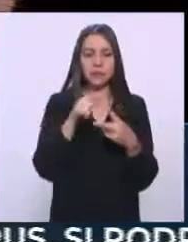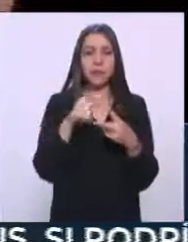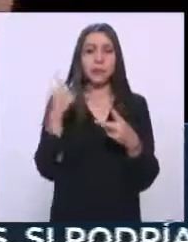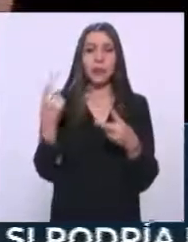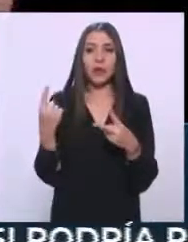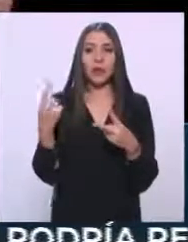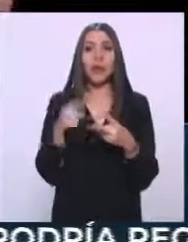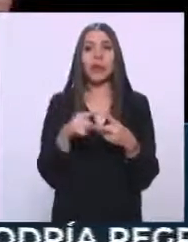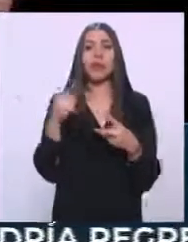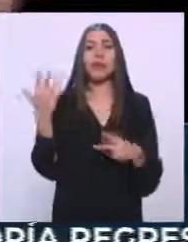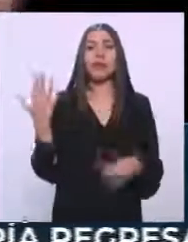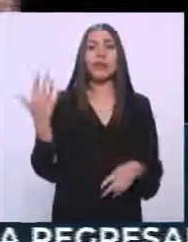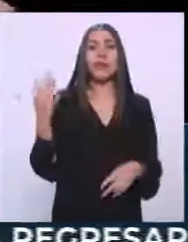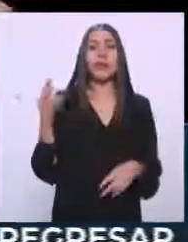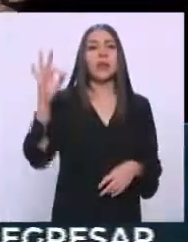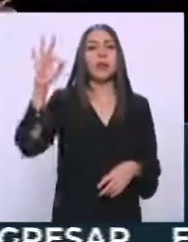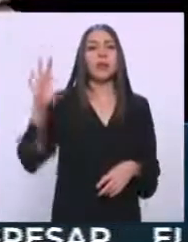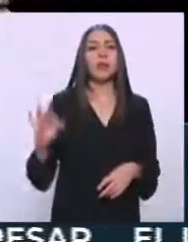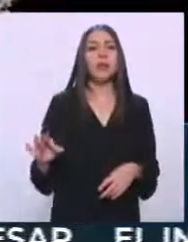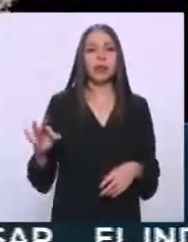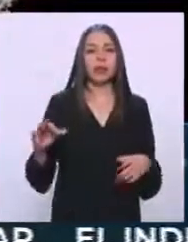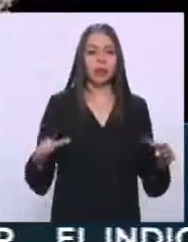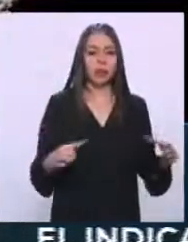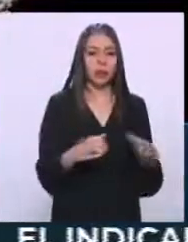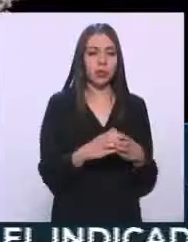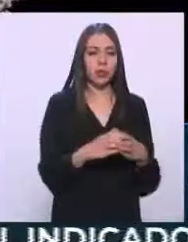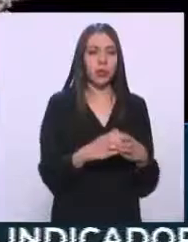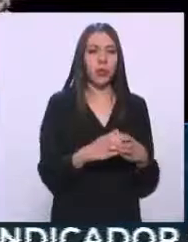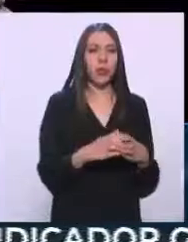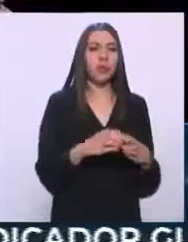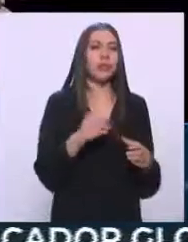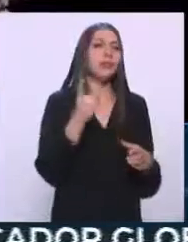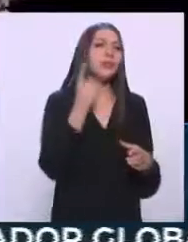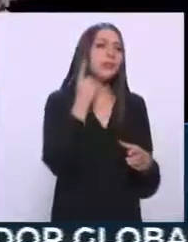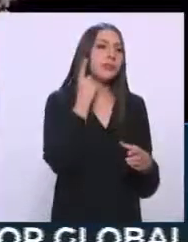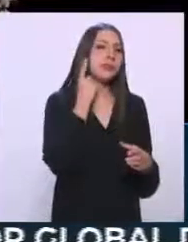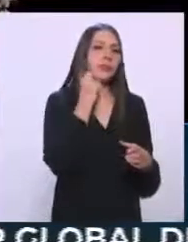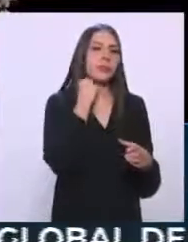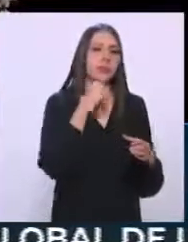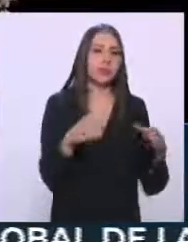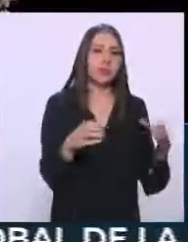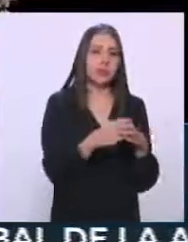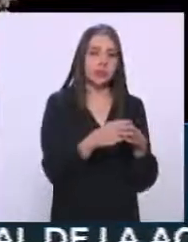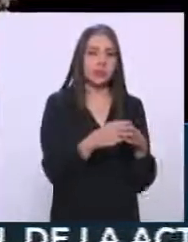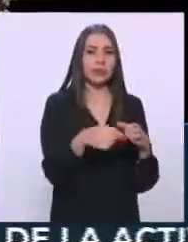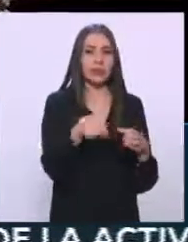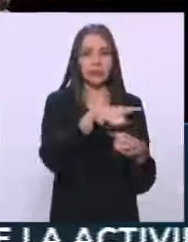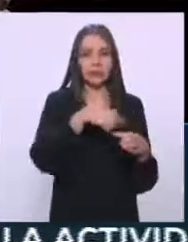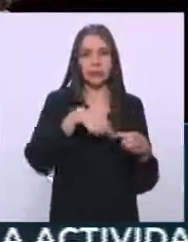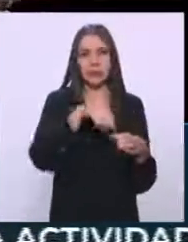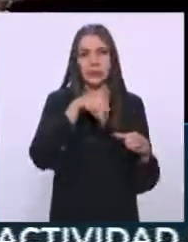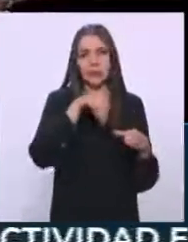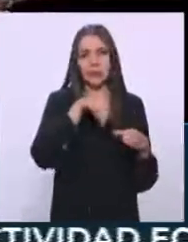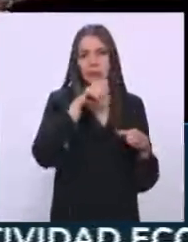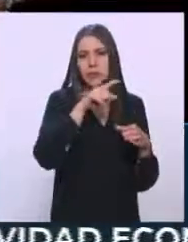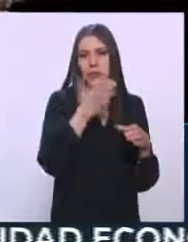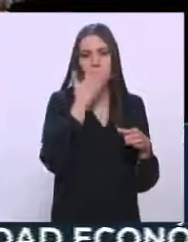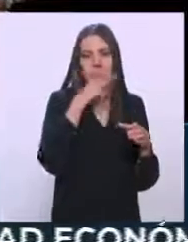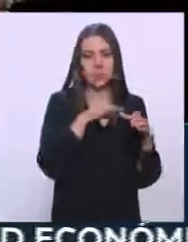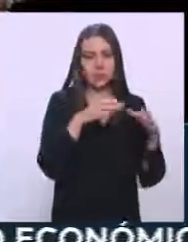que era 50% de parlamentarios en ejercicio que pasaban a conformar la convención